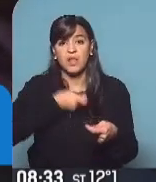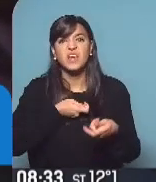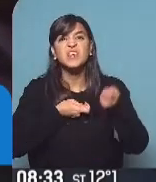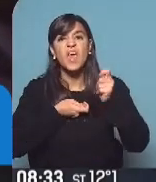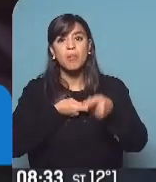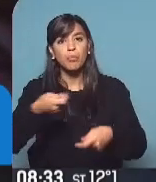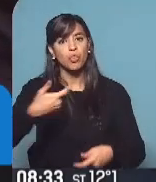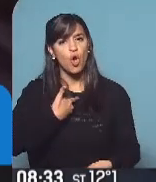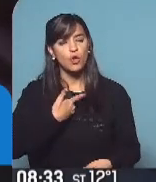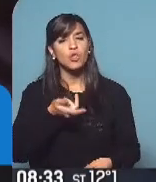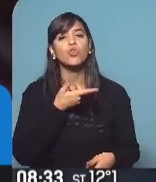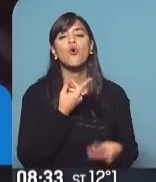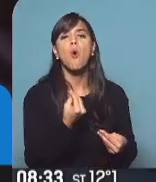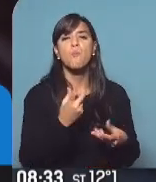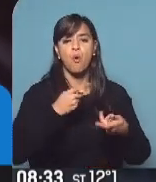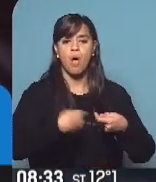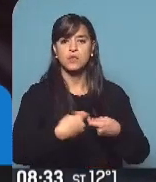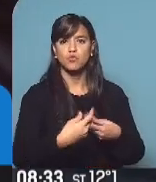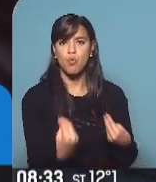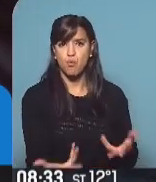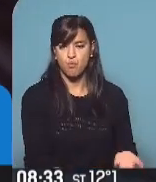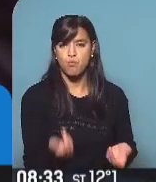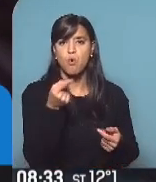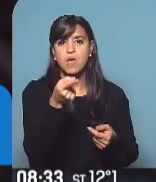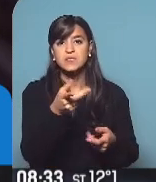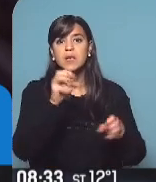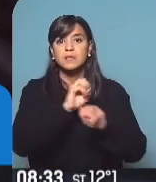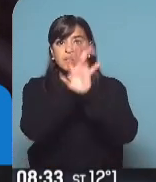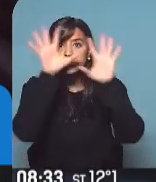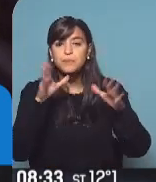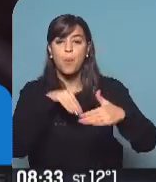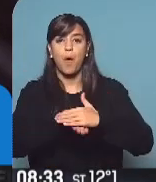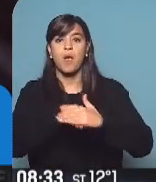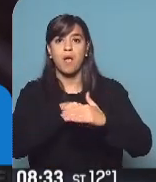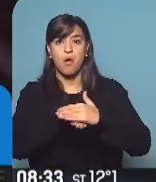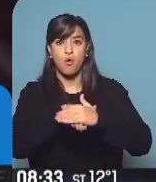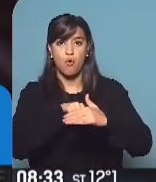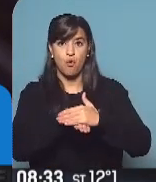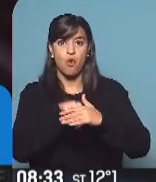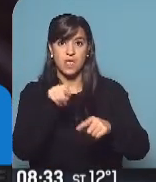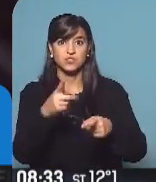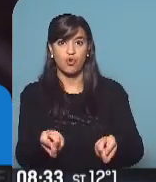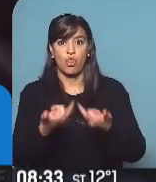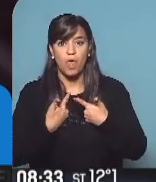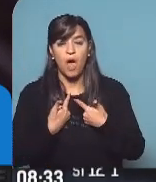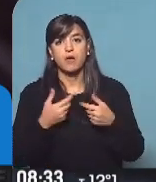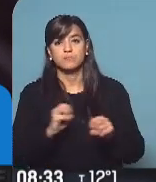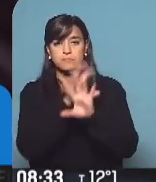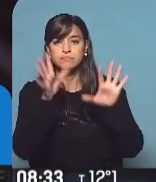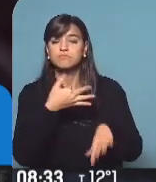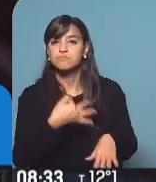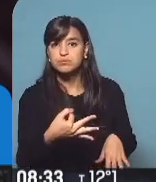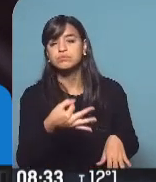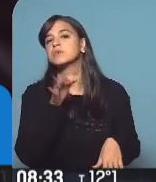y dónde se gastó y eso en esa trazabilidad en esa bancarización nos da cierto grado de certeza y